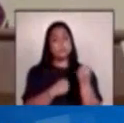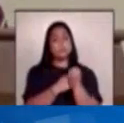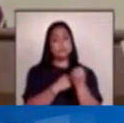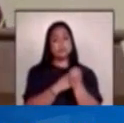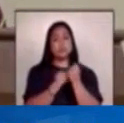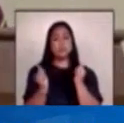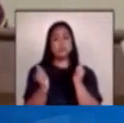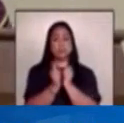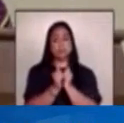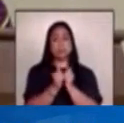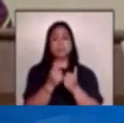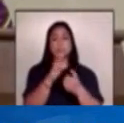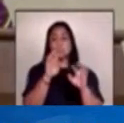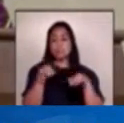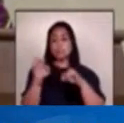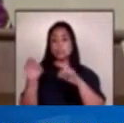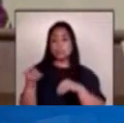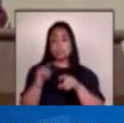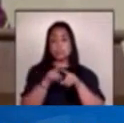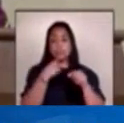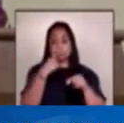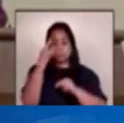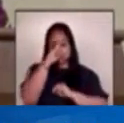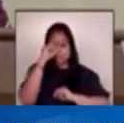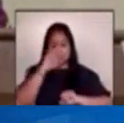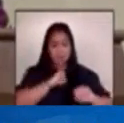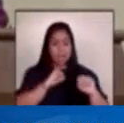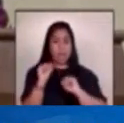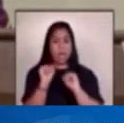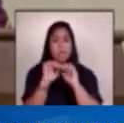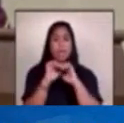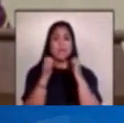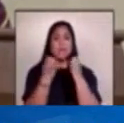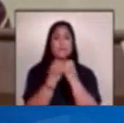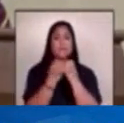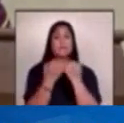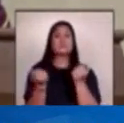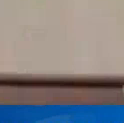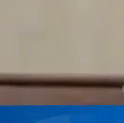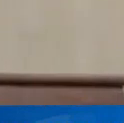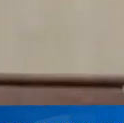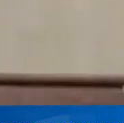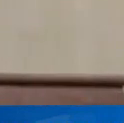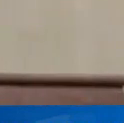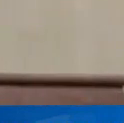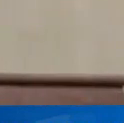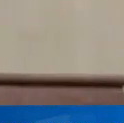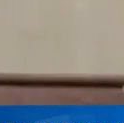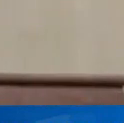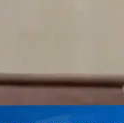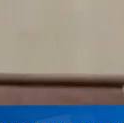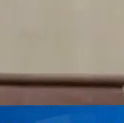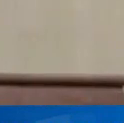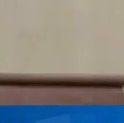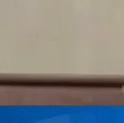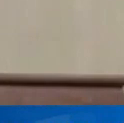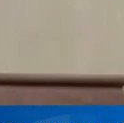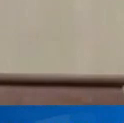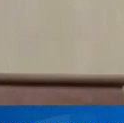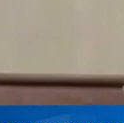conformamos este país hermoso y complicado que se llama Guatemala